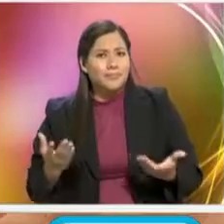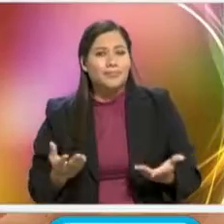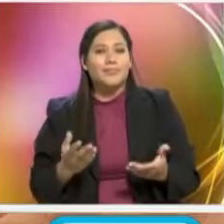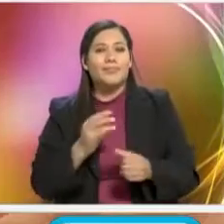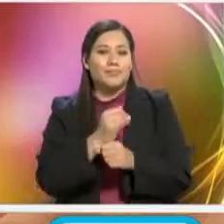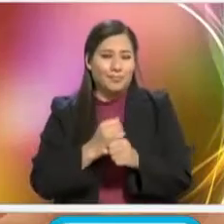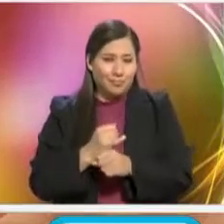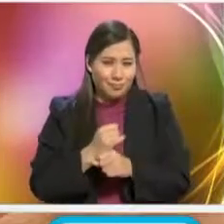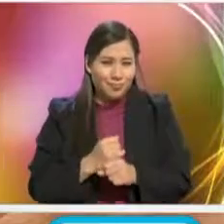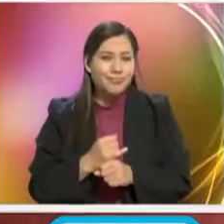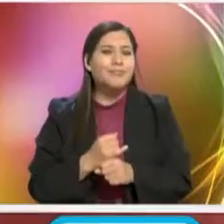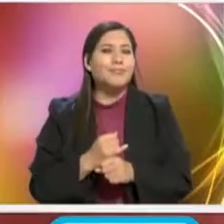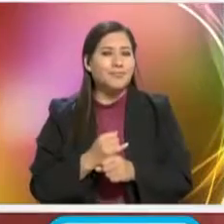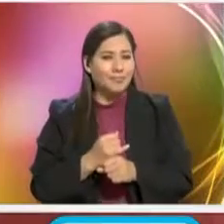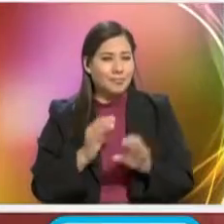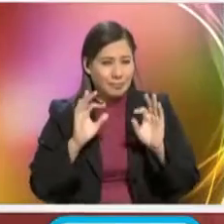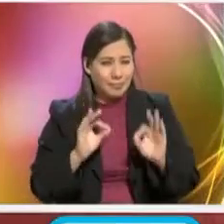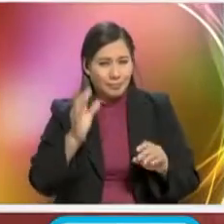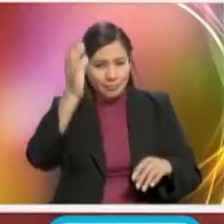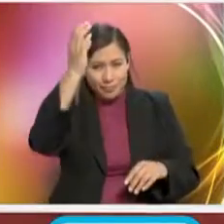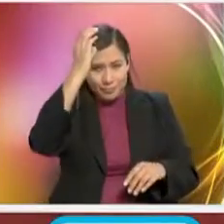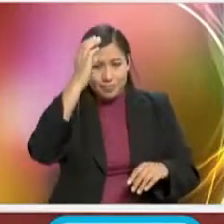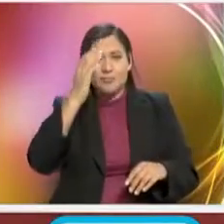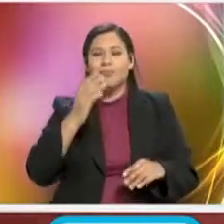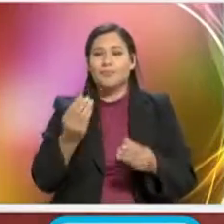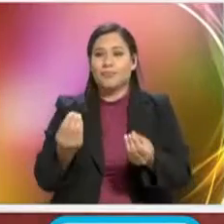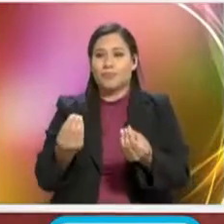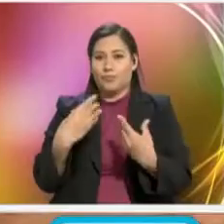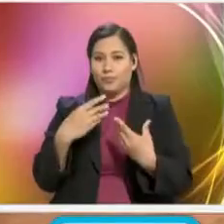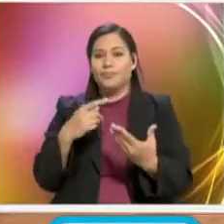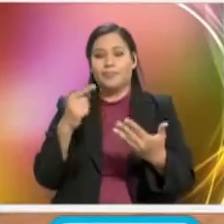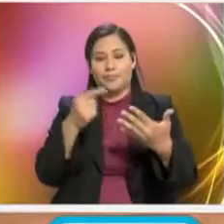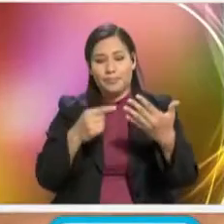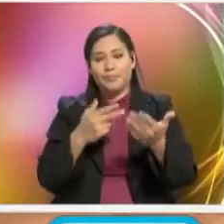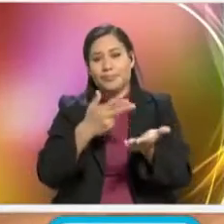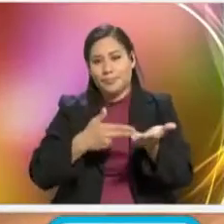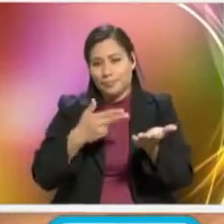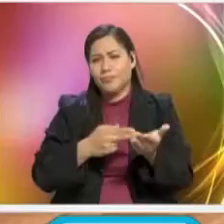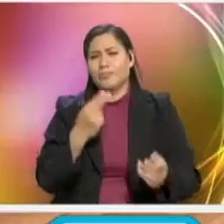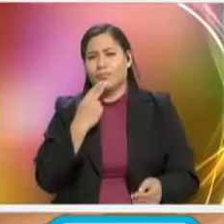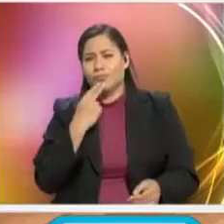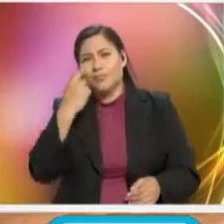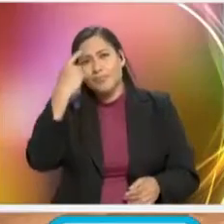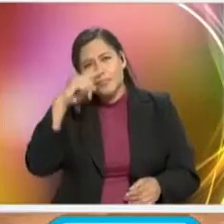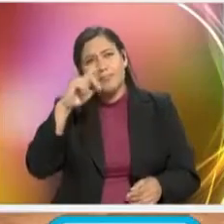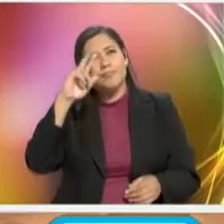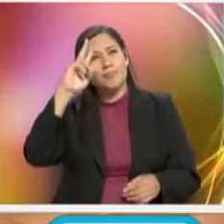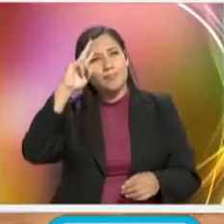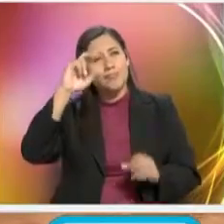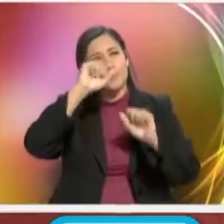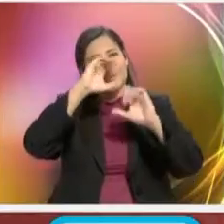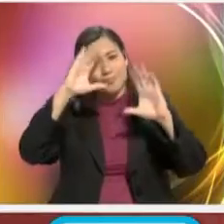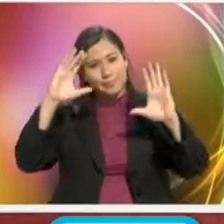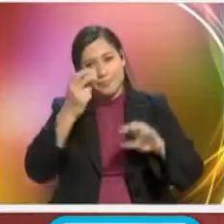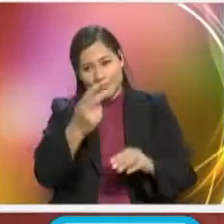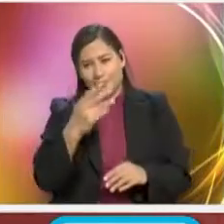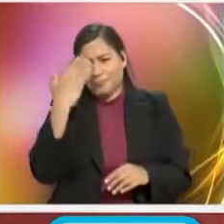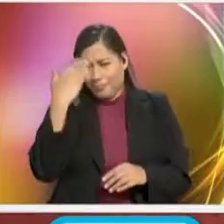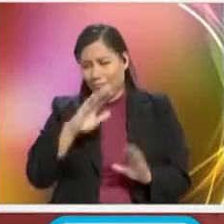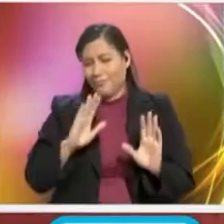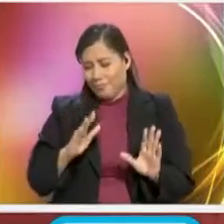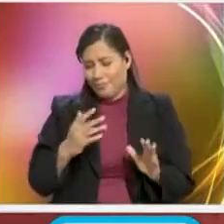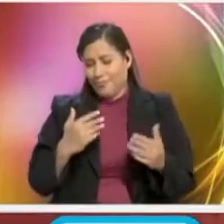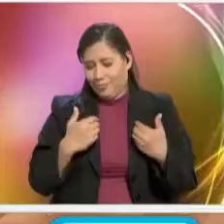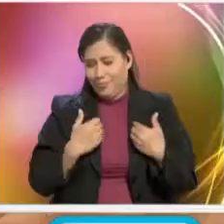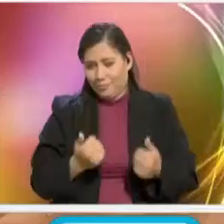la investigación científica nos ha proporcionado herramientas bastante útiles para visualizar esto. Ya hemos visto este tema de la visualización,